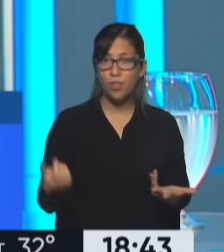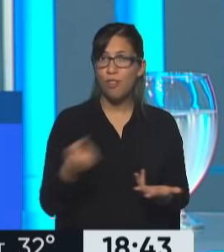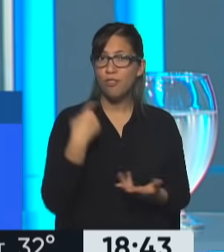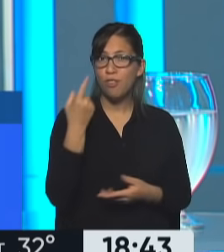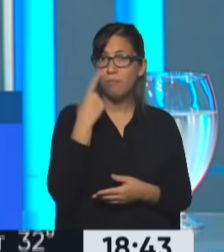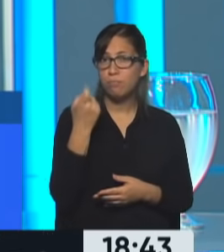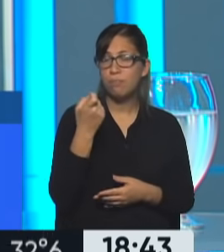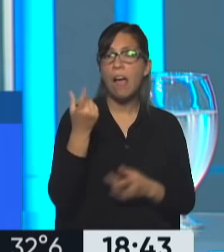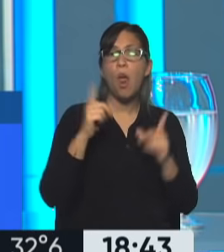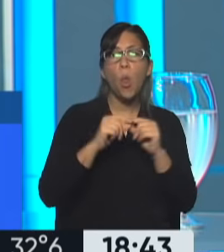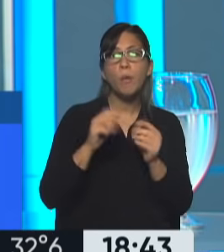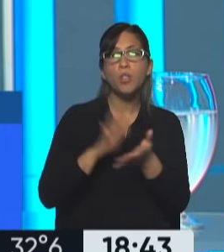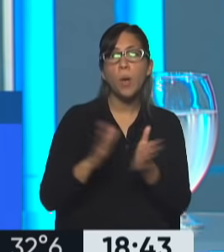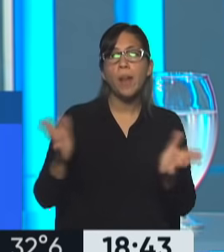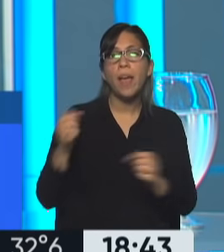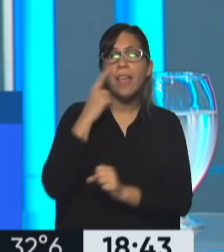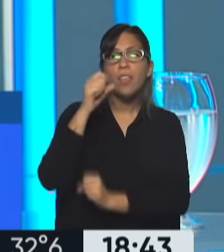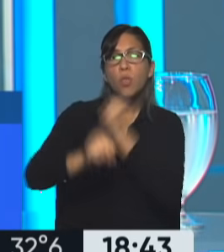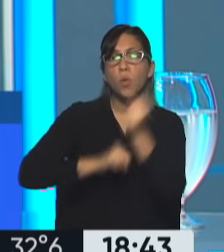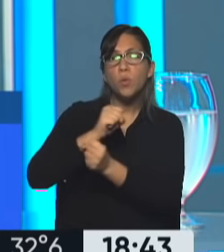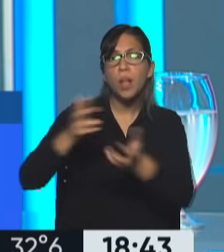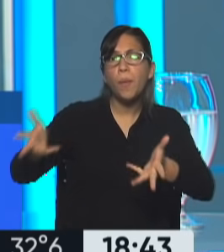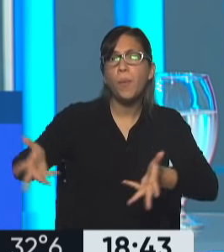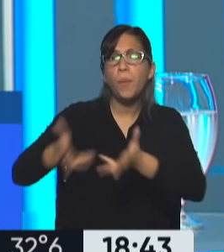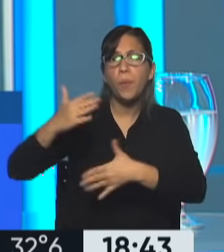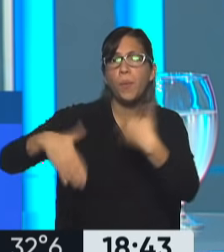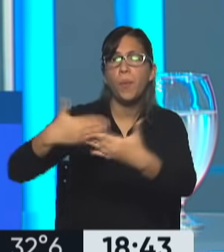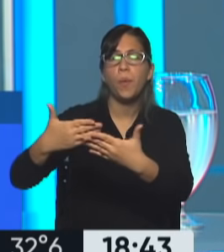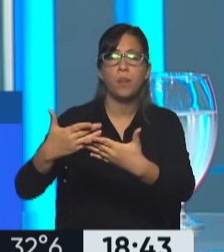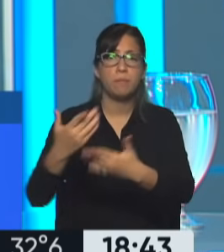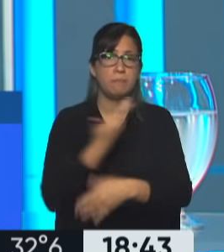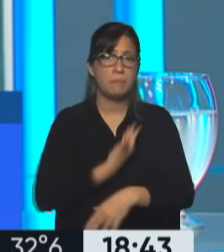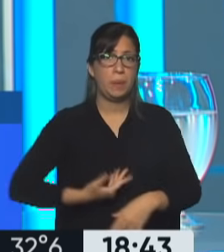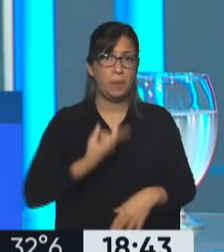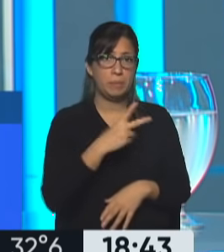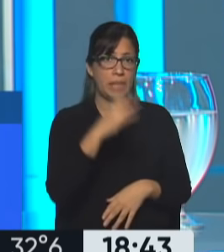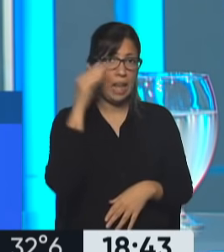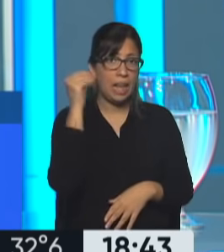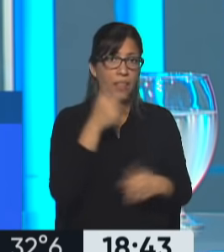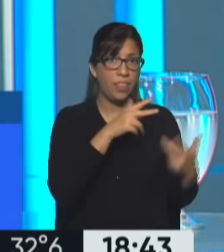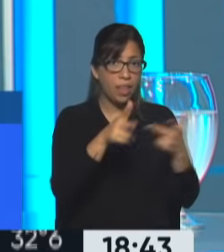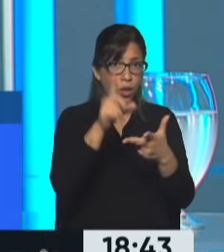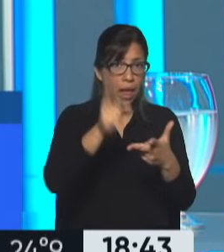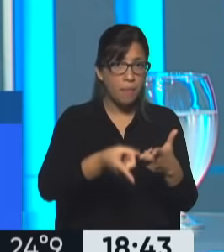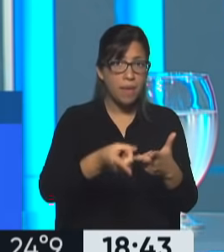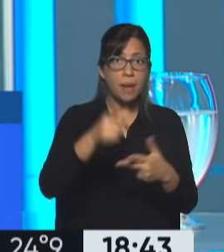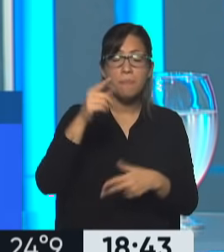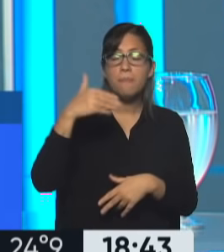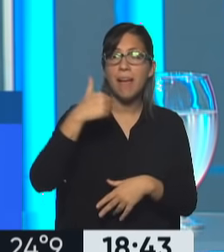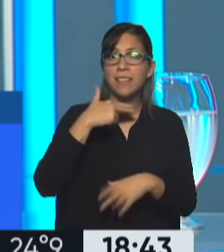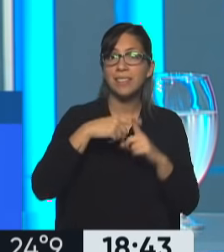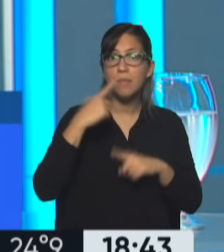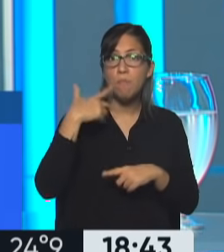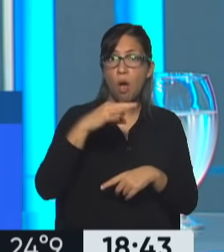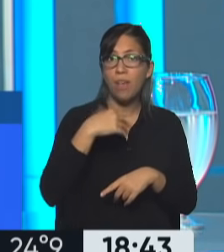de reactivación que en términos industriales. Bueno, de hecho también lo dijo la vicepresidenta el otro día. Está bien que, y Máximo Kirchner también, está bien